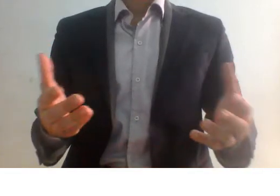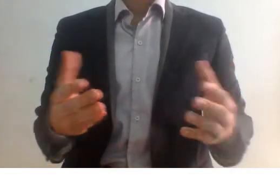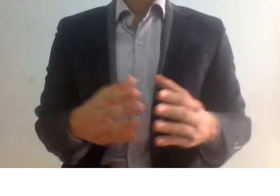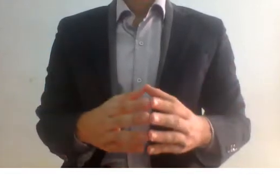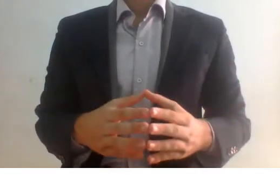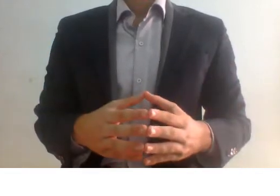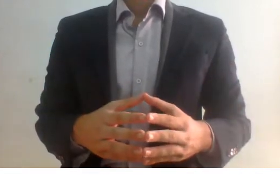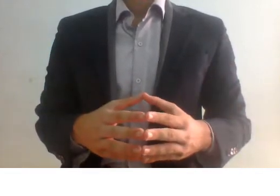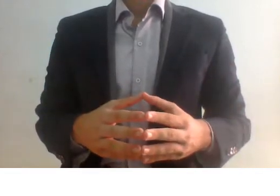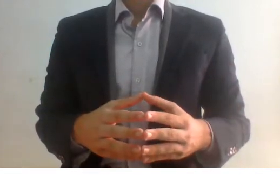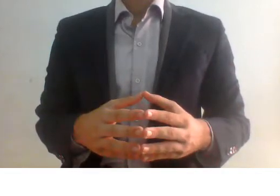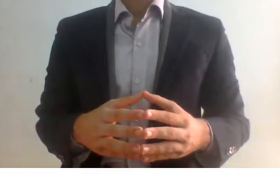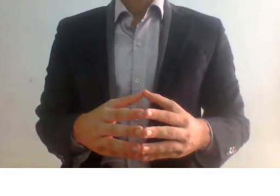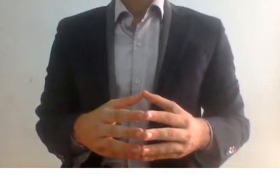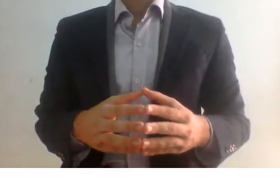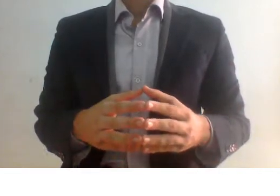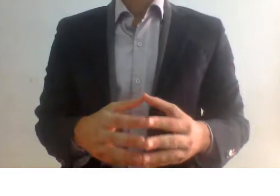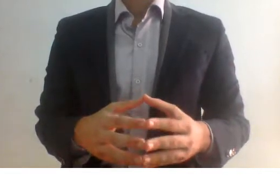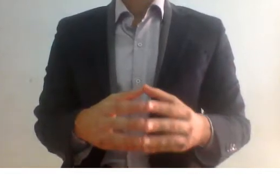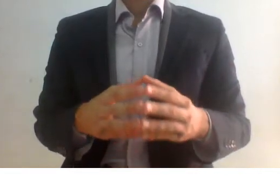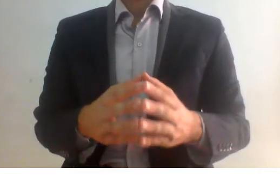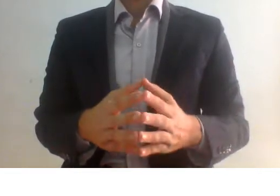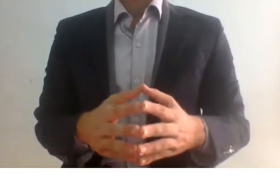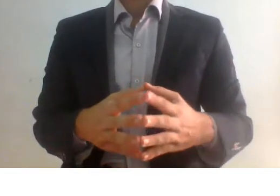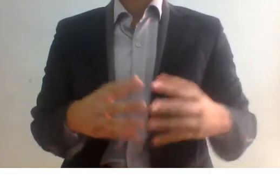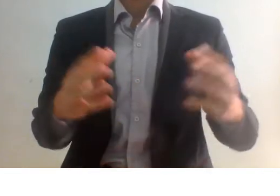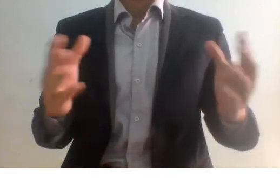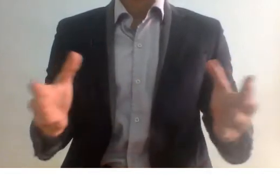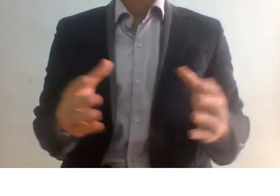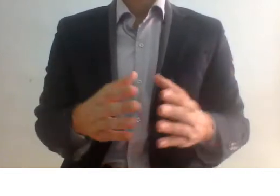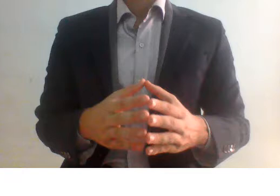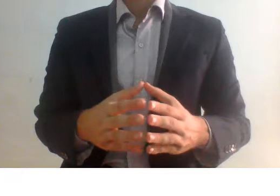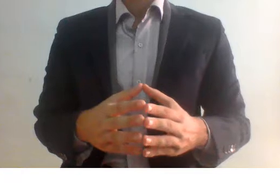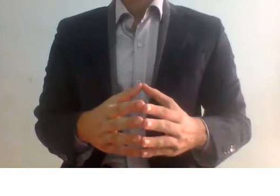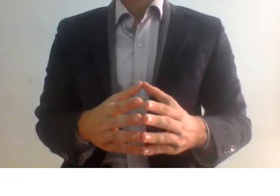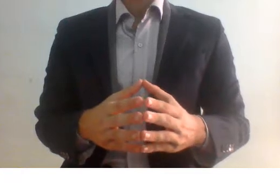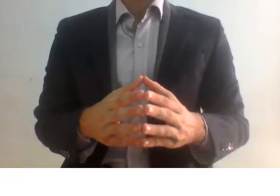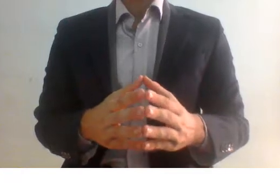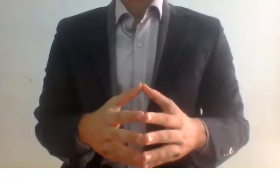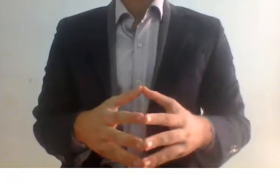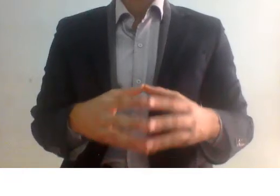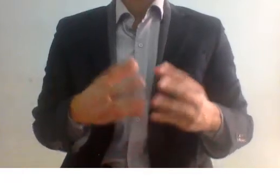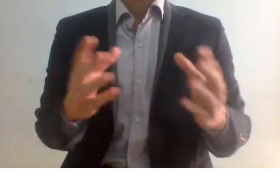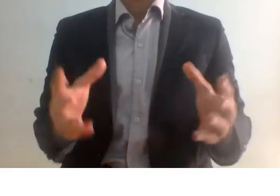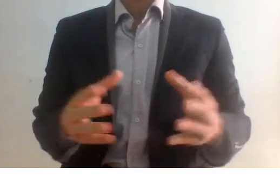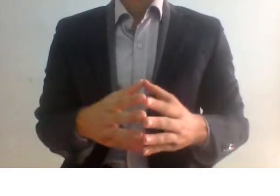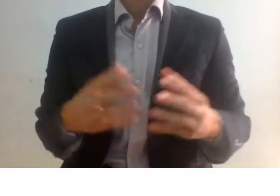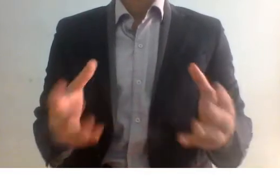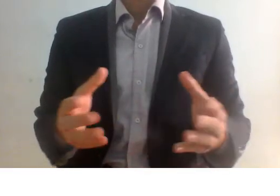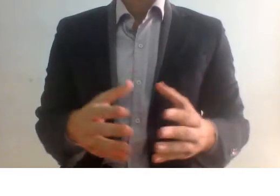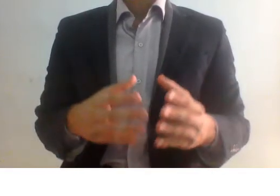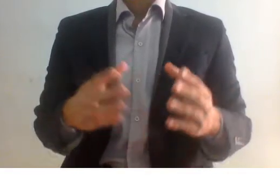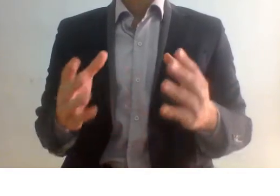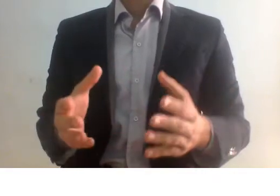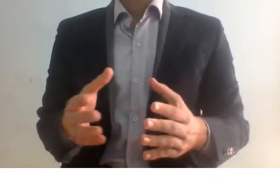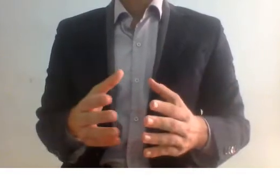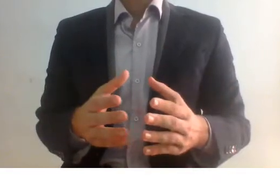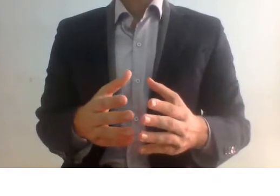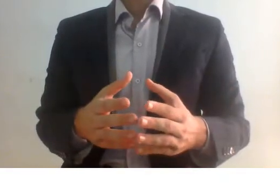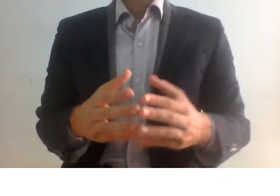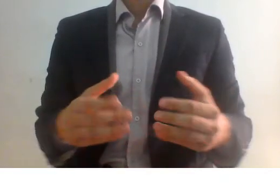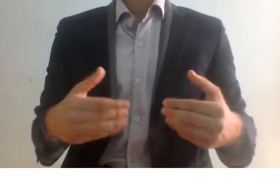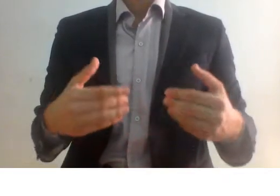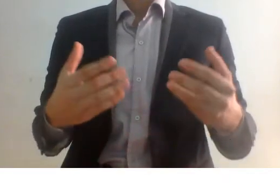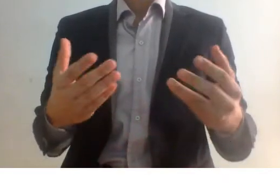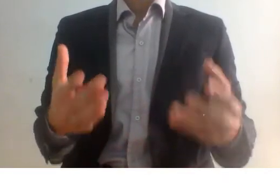Nuevamente, con este tipo de cosas se demuestra que los empresarios de la Coparmex tienen muchos objetivos, pero en ninguno de ellos se encuentran sus trabajadores. Simplemente